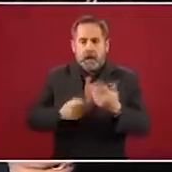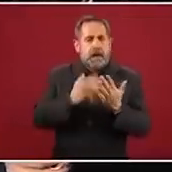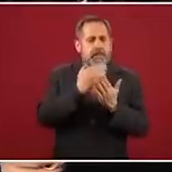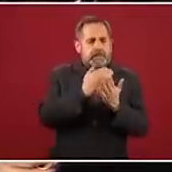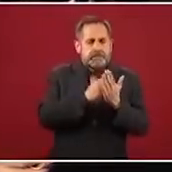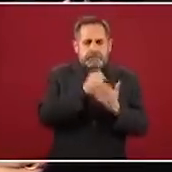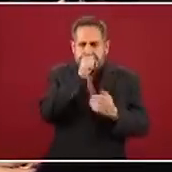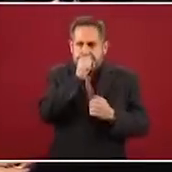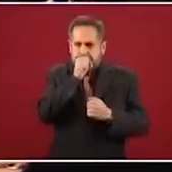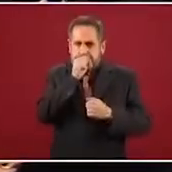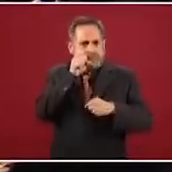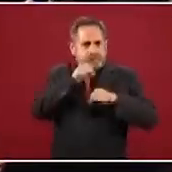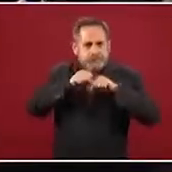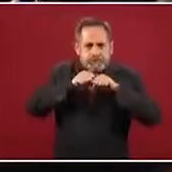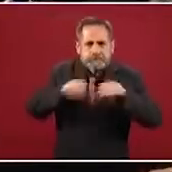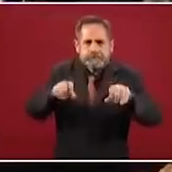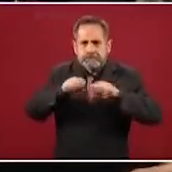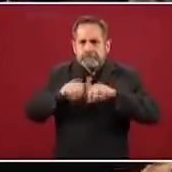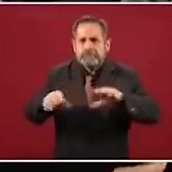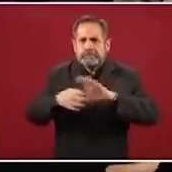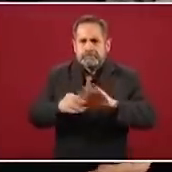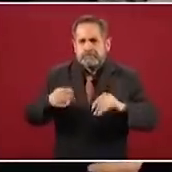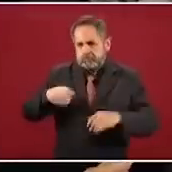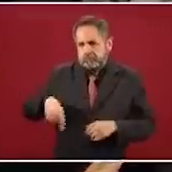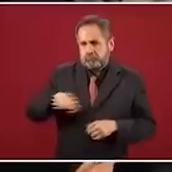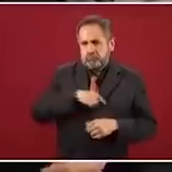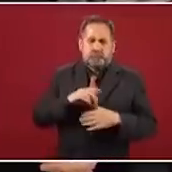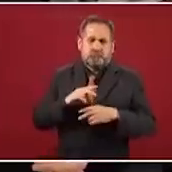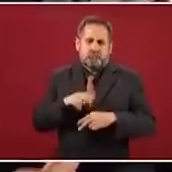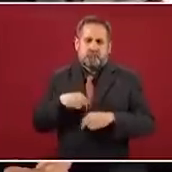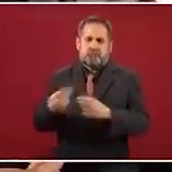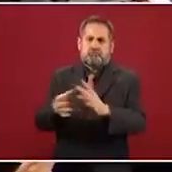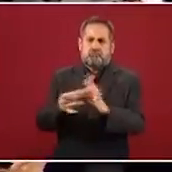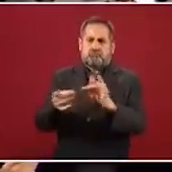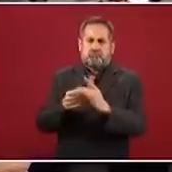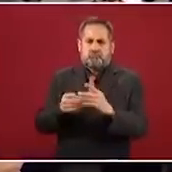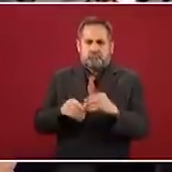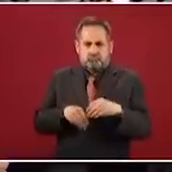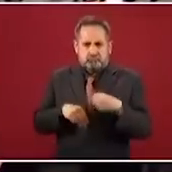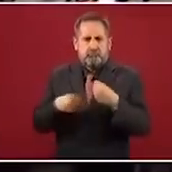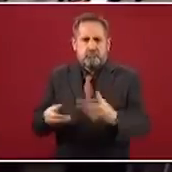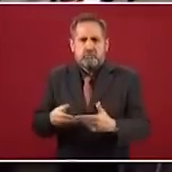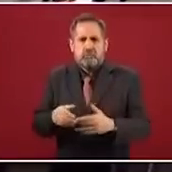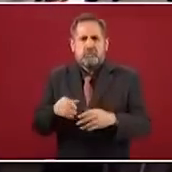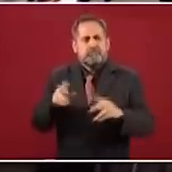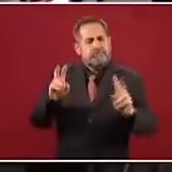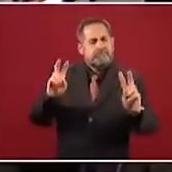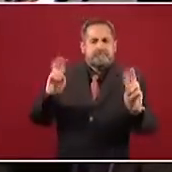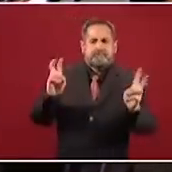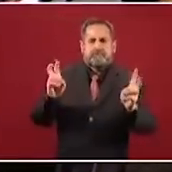con informes que nosotros vamos a proporcionar sobre